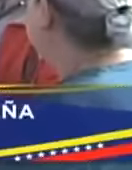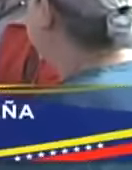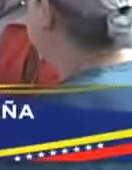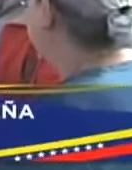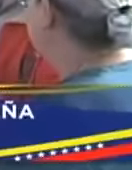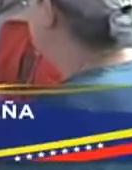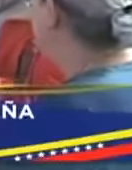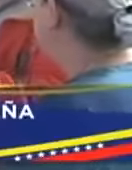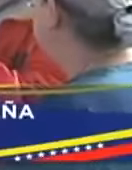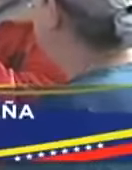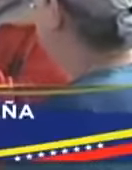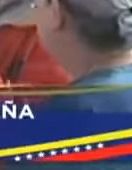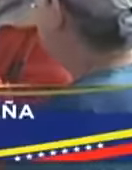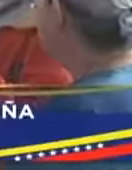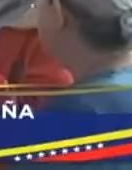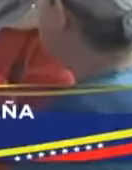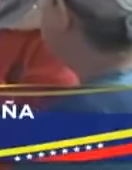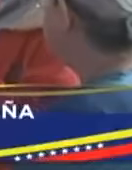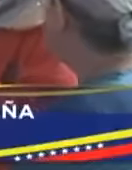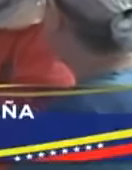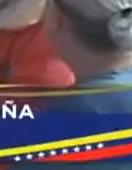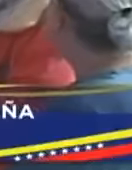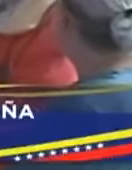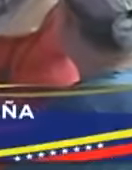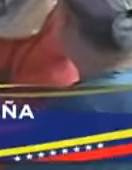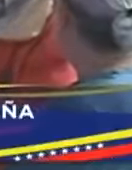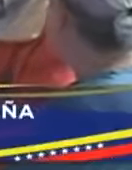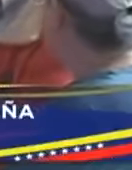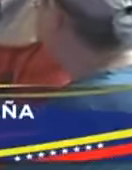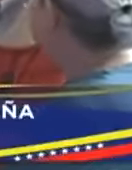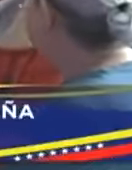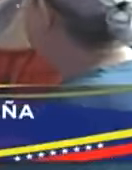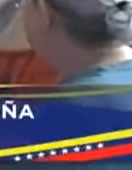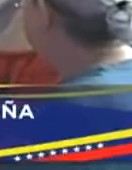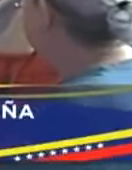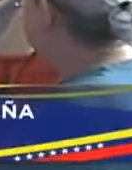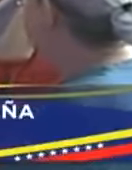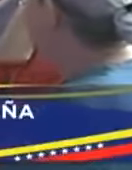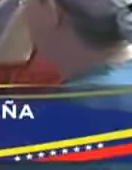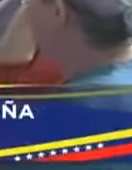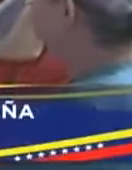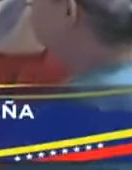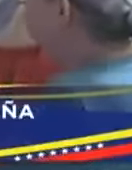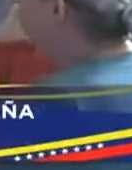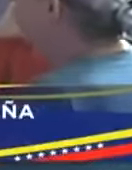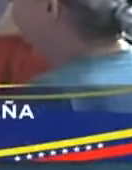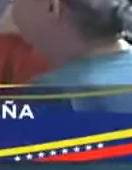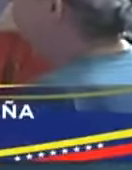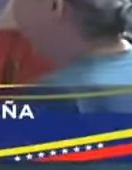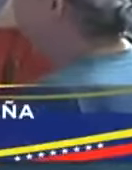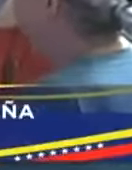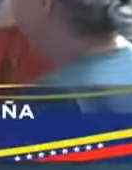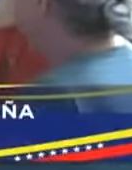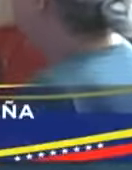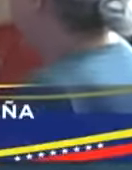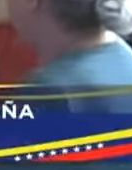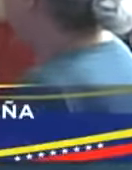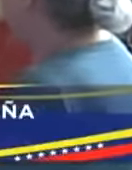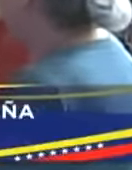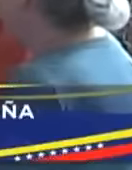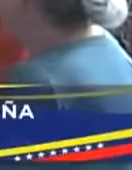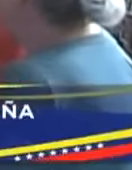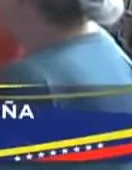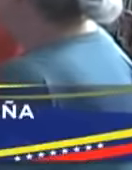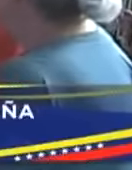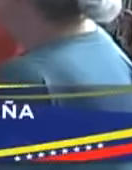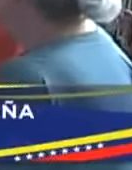improvisación, sin dispersión de esfuerzos ni de recursos, poniendo el acento principal en las tareas centrales de cada frente de batalla.